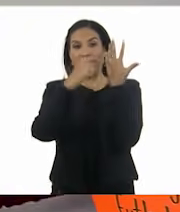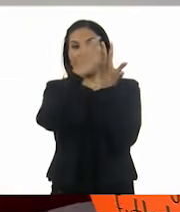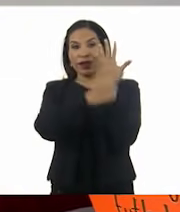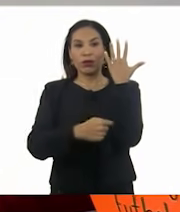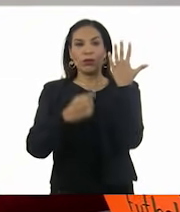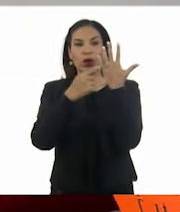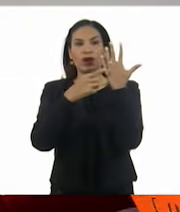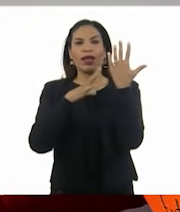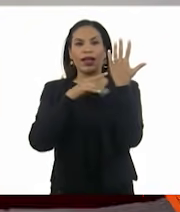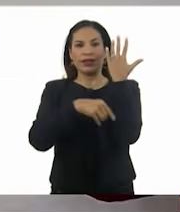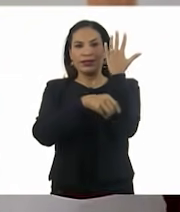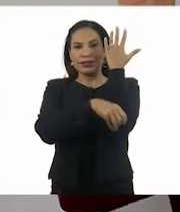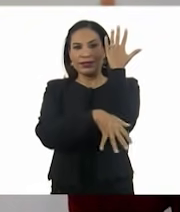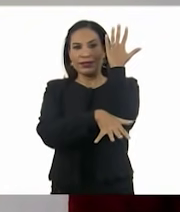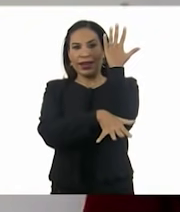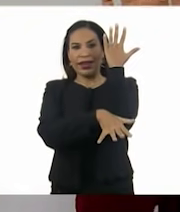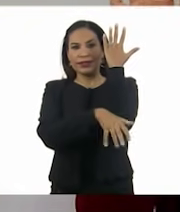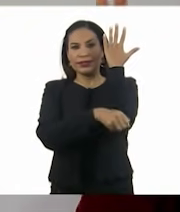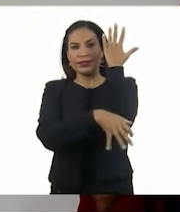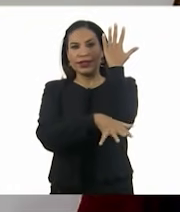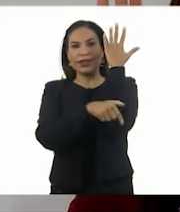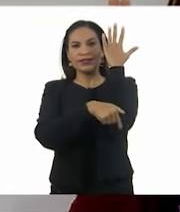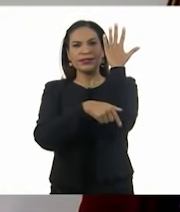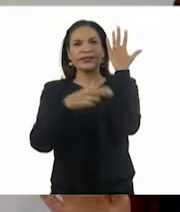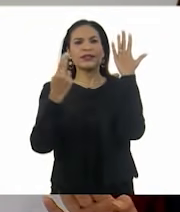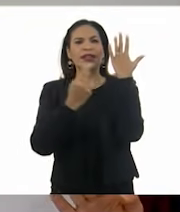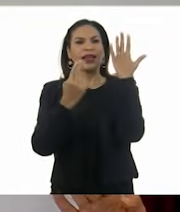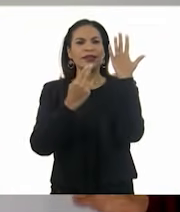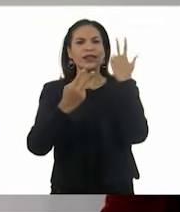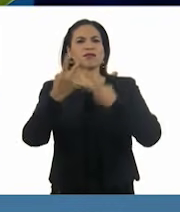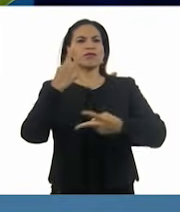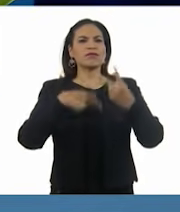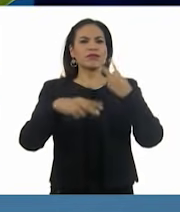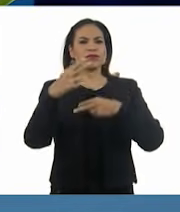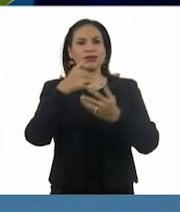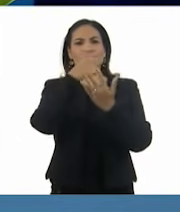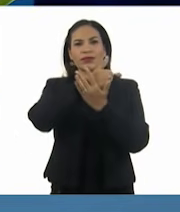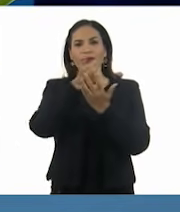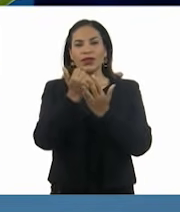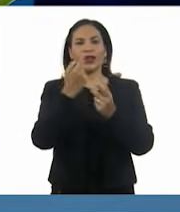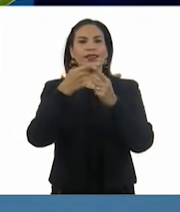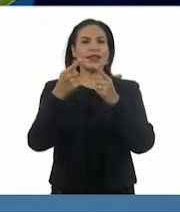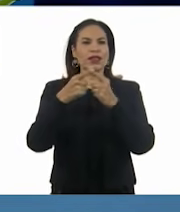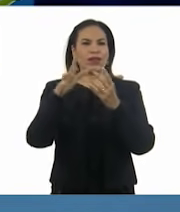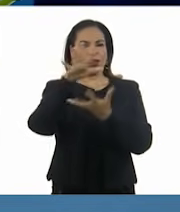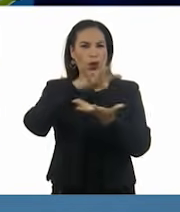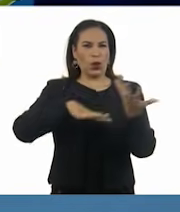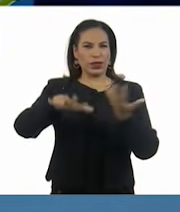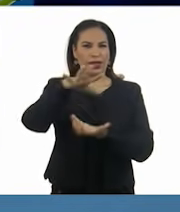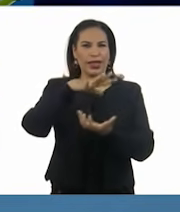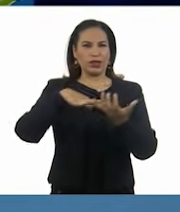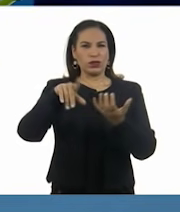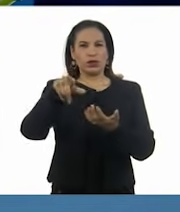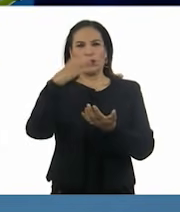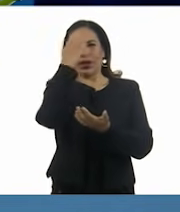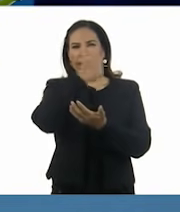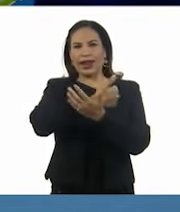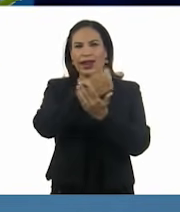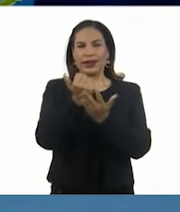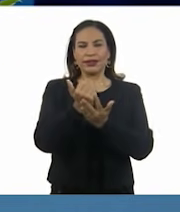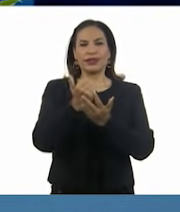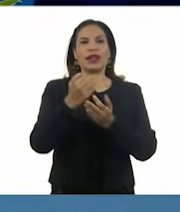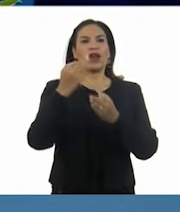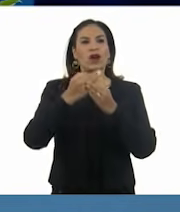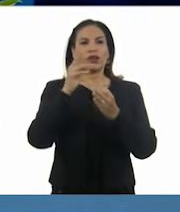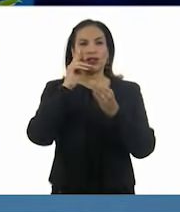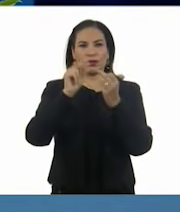primero por las raíces, que son las necesidades que surgen en cada uno de los contextos que analizas. En este caso, vamos